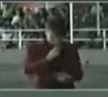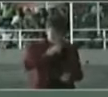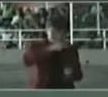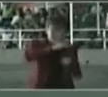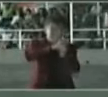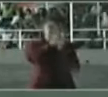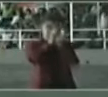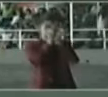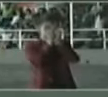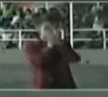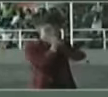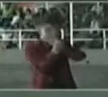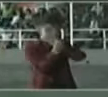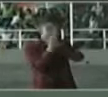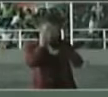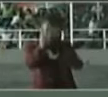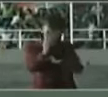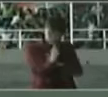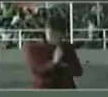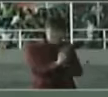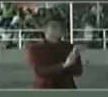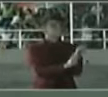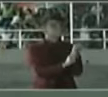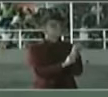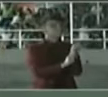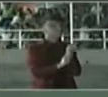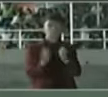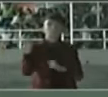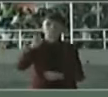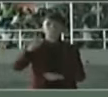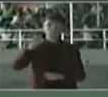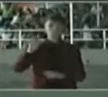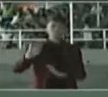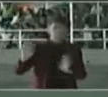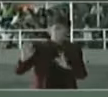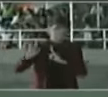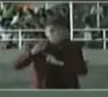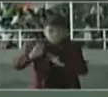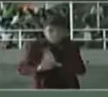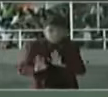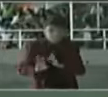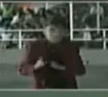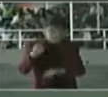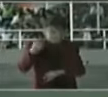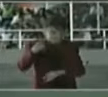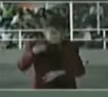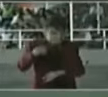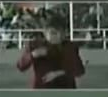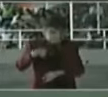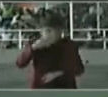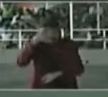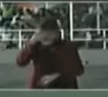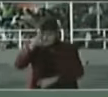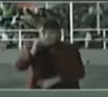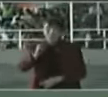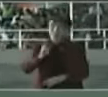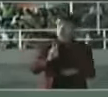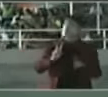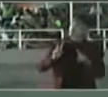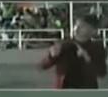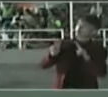de hombre. Eso que solo se escucha, algún día podría verse. Y